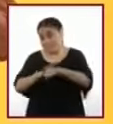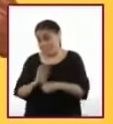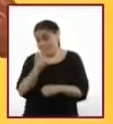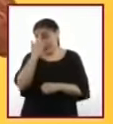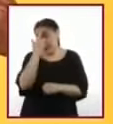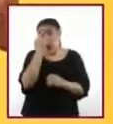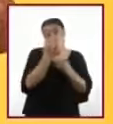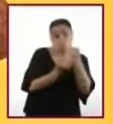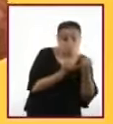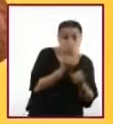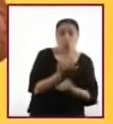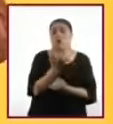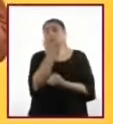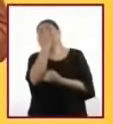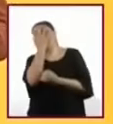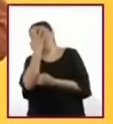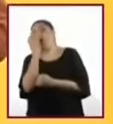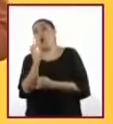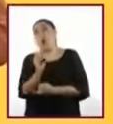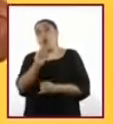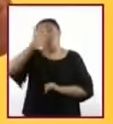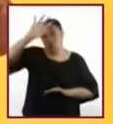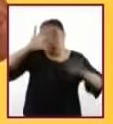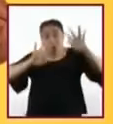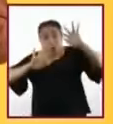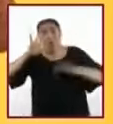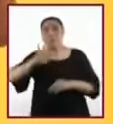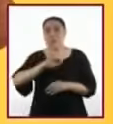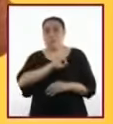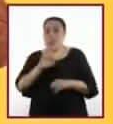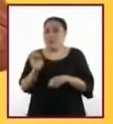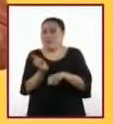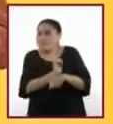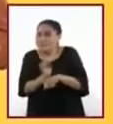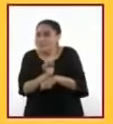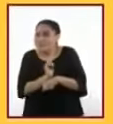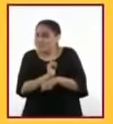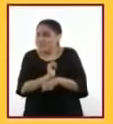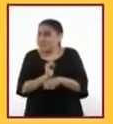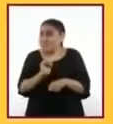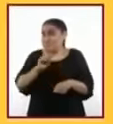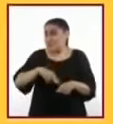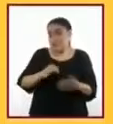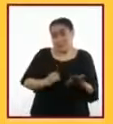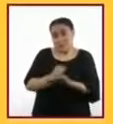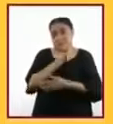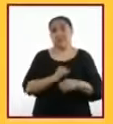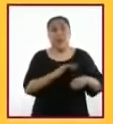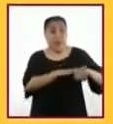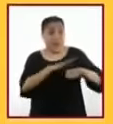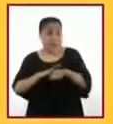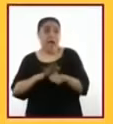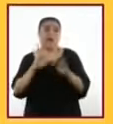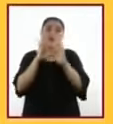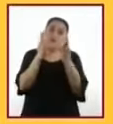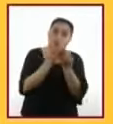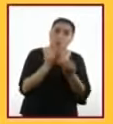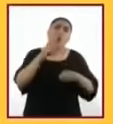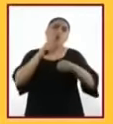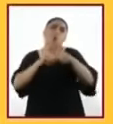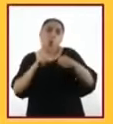juguete o máscara o sombra proyectada puede ser un personaje determinado. Procuren que las formas y colores de los recursos